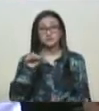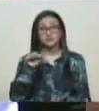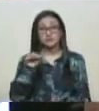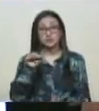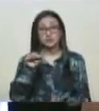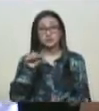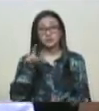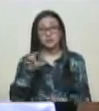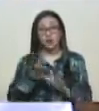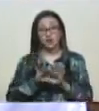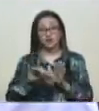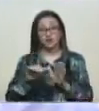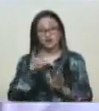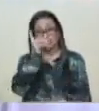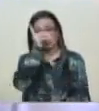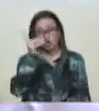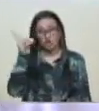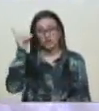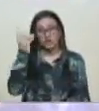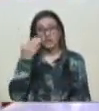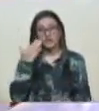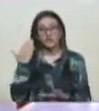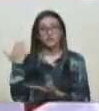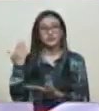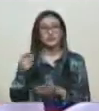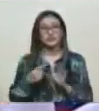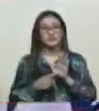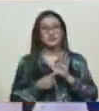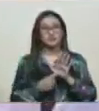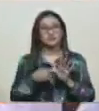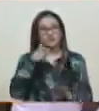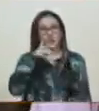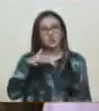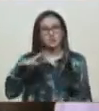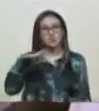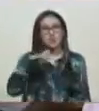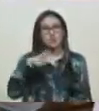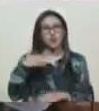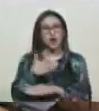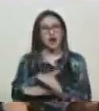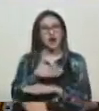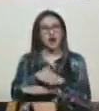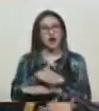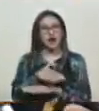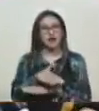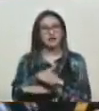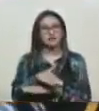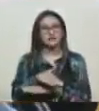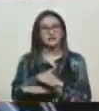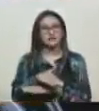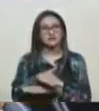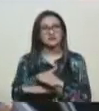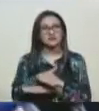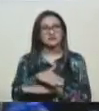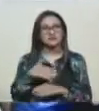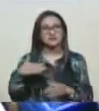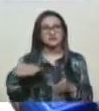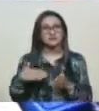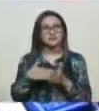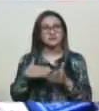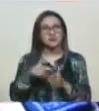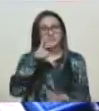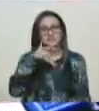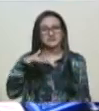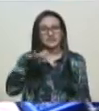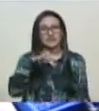además constituyente, Diosdado Cabello. Una nueva demostración de pueblo en la calle justamente ante estas declaraciones del